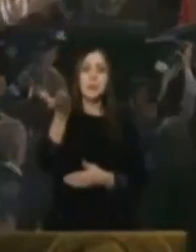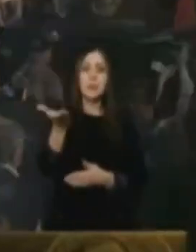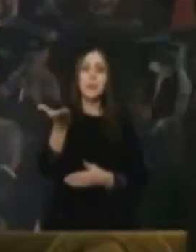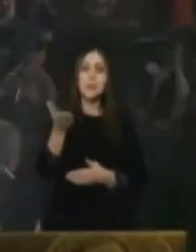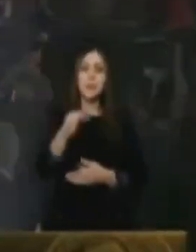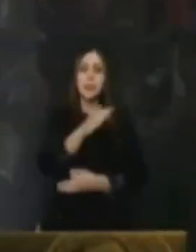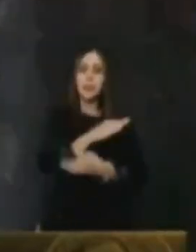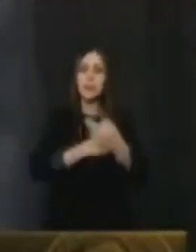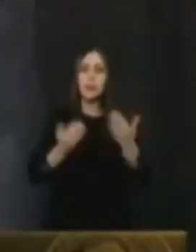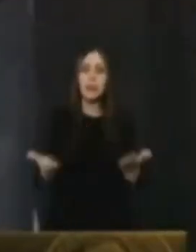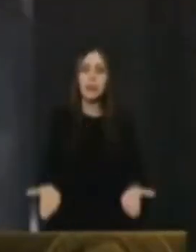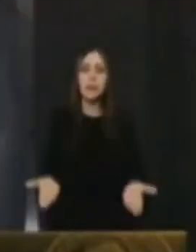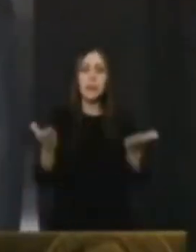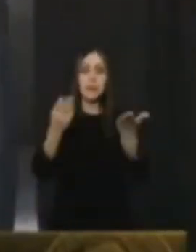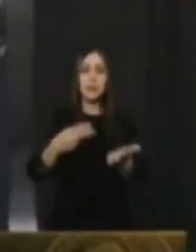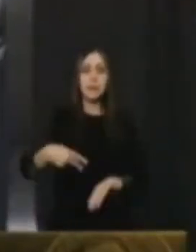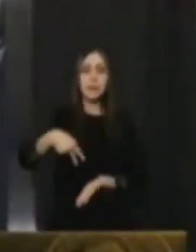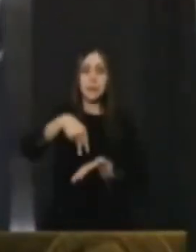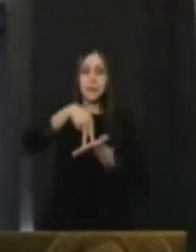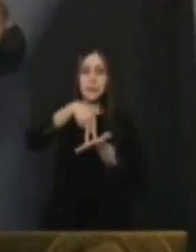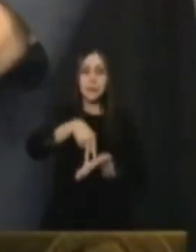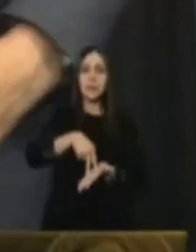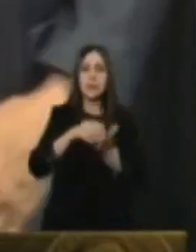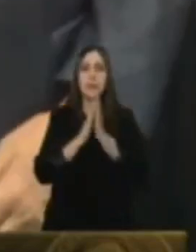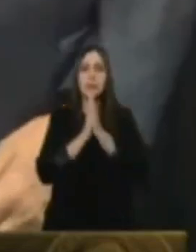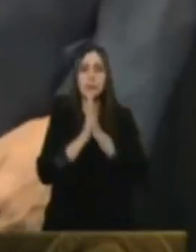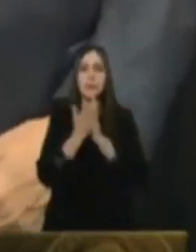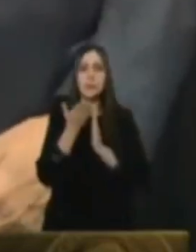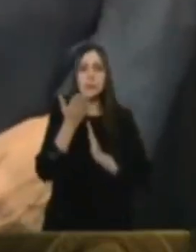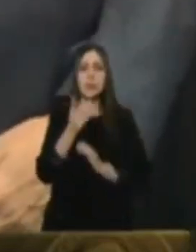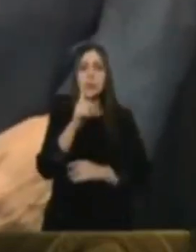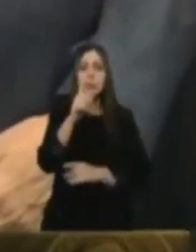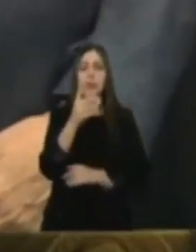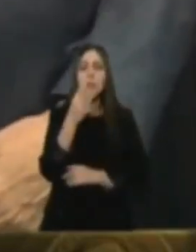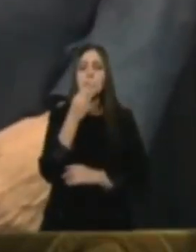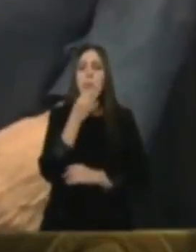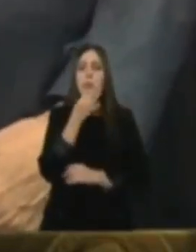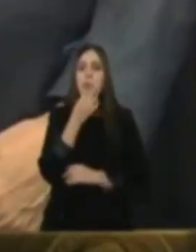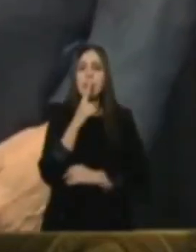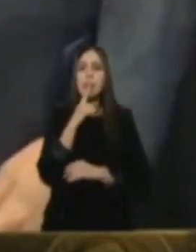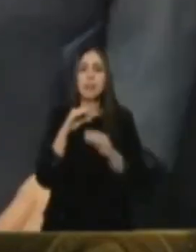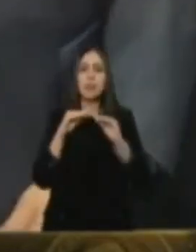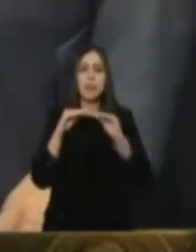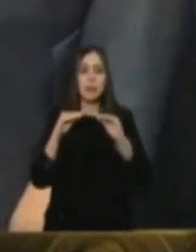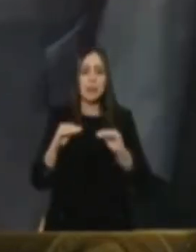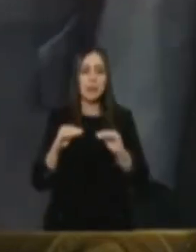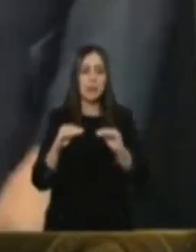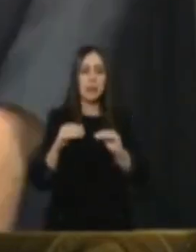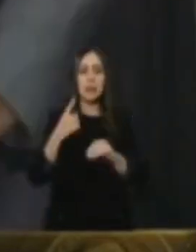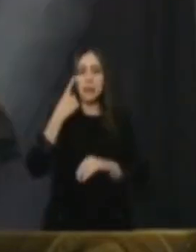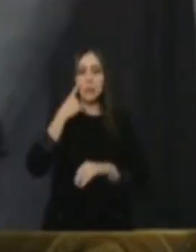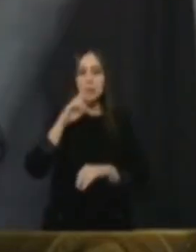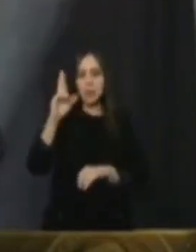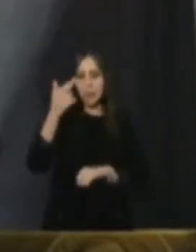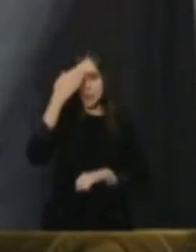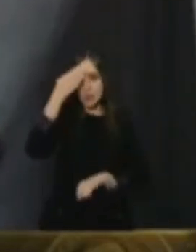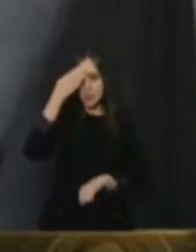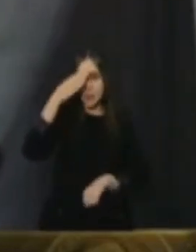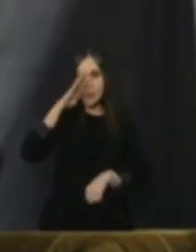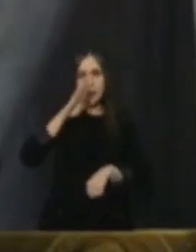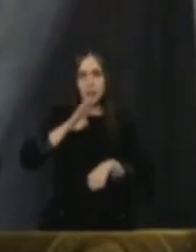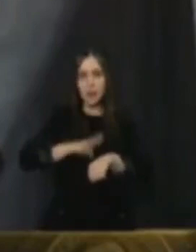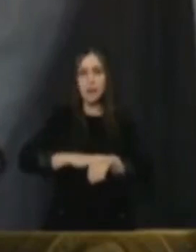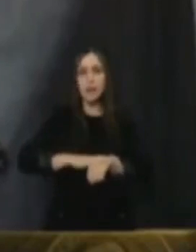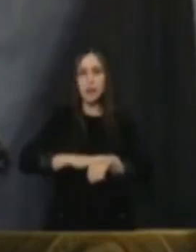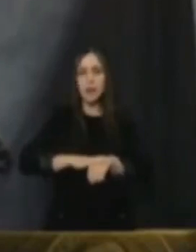puestos de pie, guardemos un minuto de silencio a fin de honrar la memoria de los